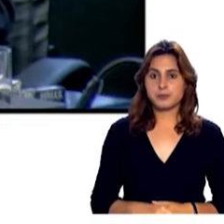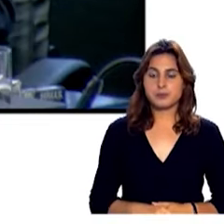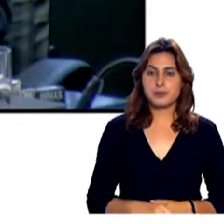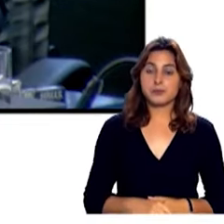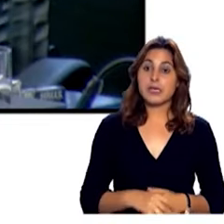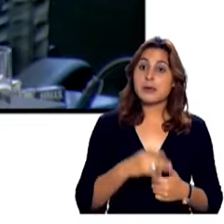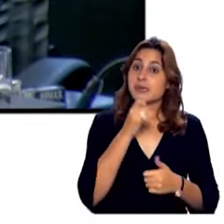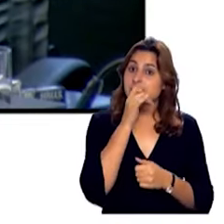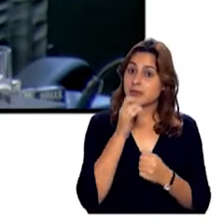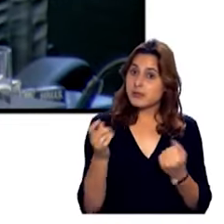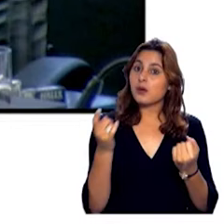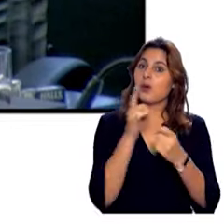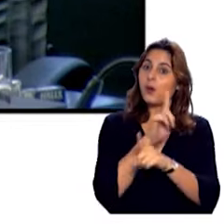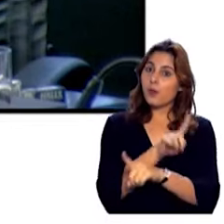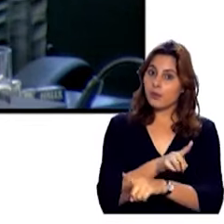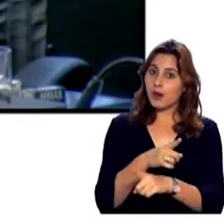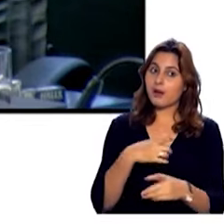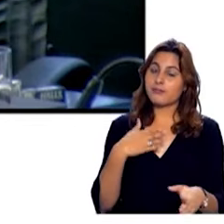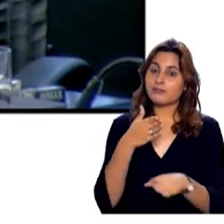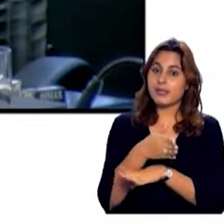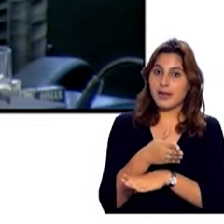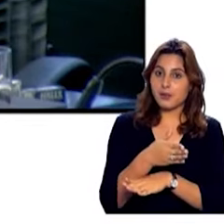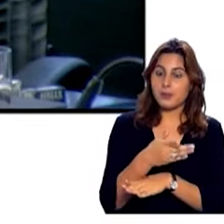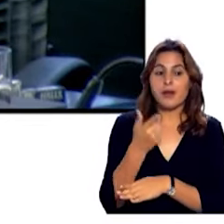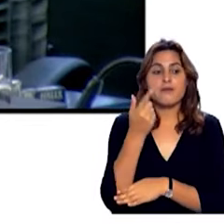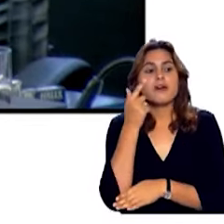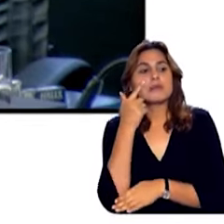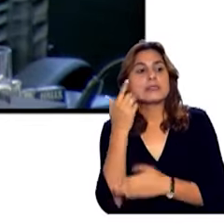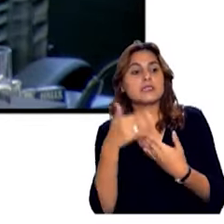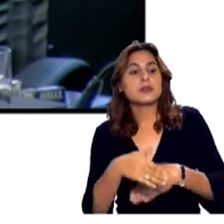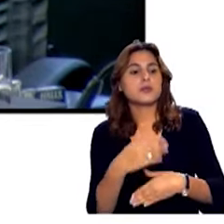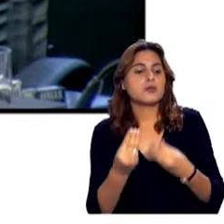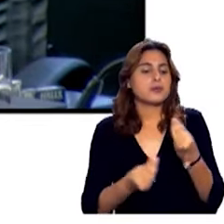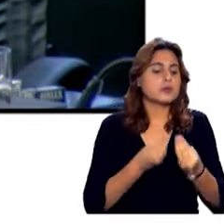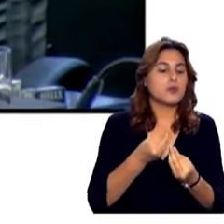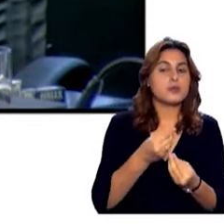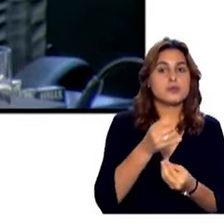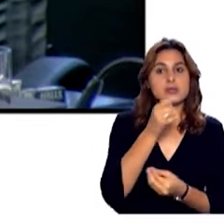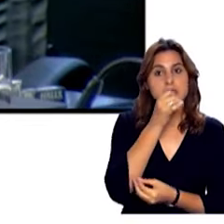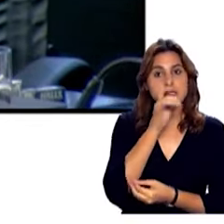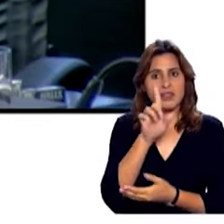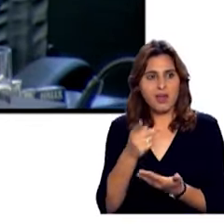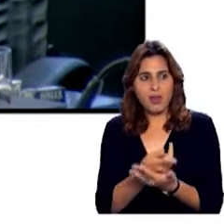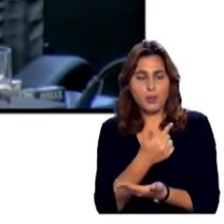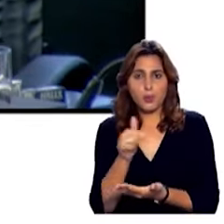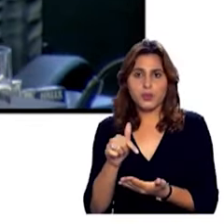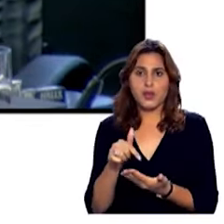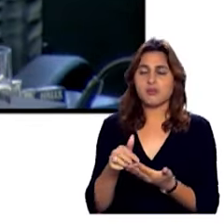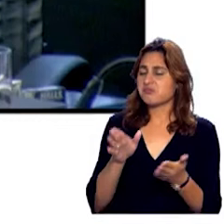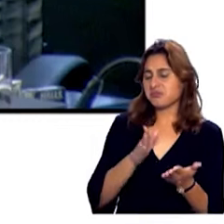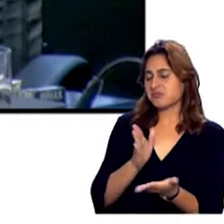en la valoración de la prueba Fuera de eso entramos luego el filtro